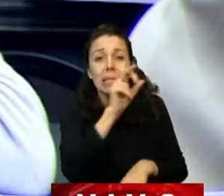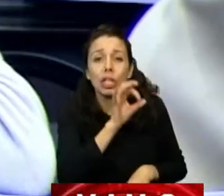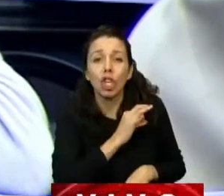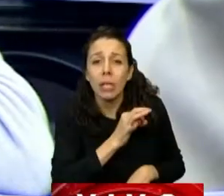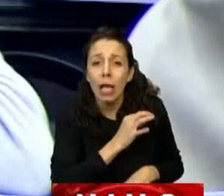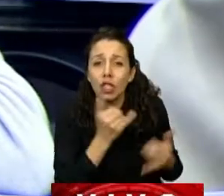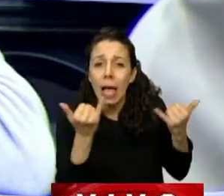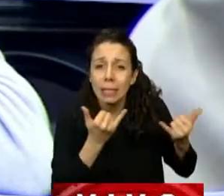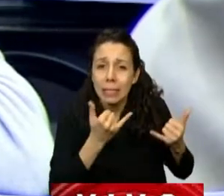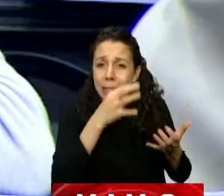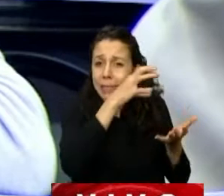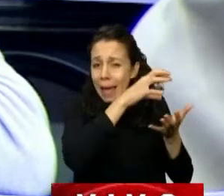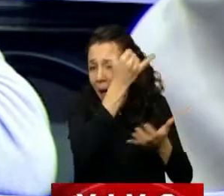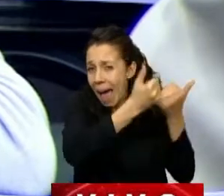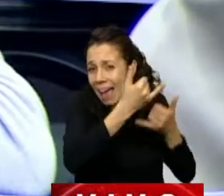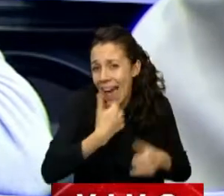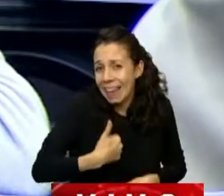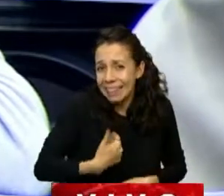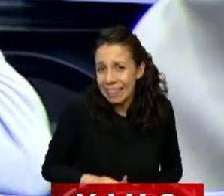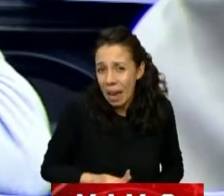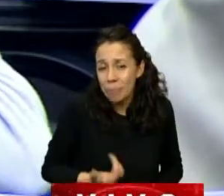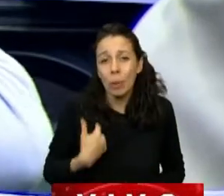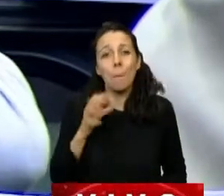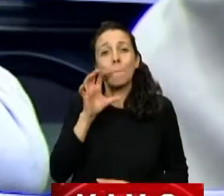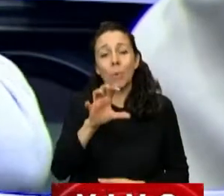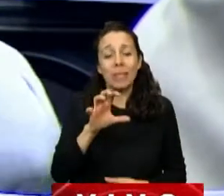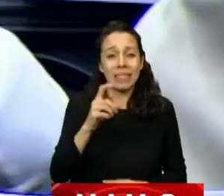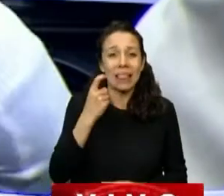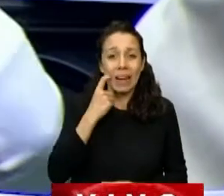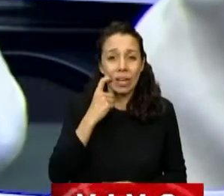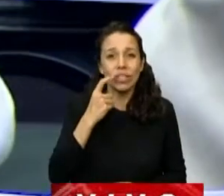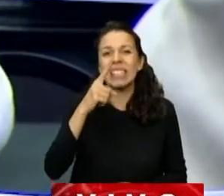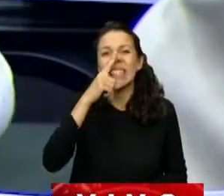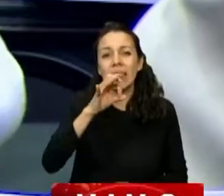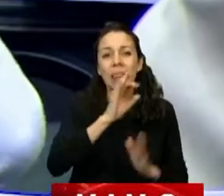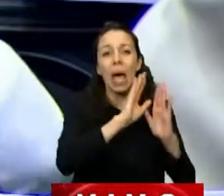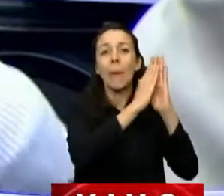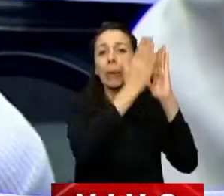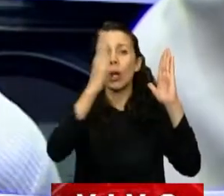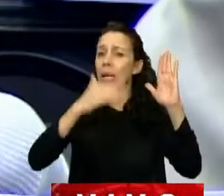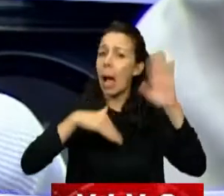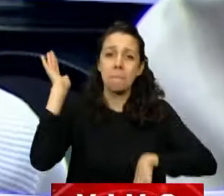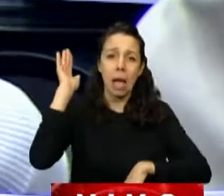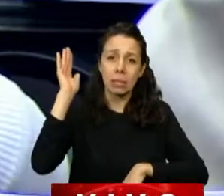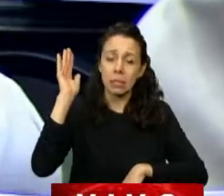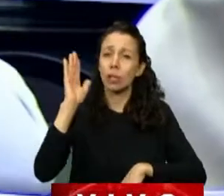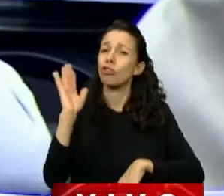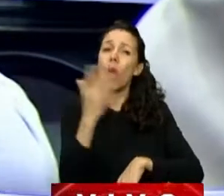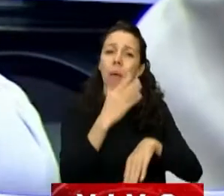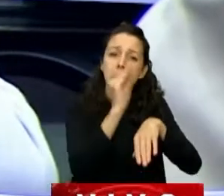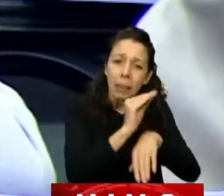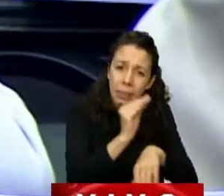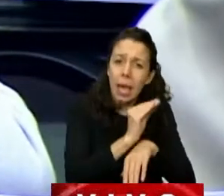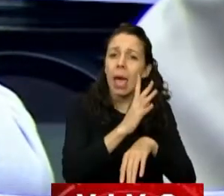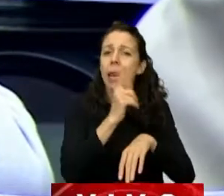país. En mi provincia, en Entre Ríos, existen más de 70 y son todas mantenidas, dirigidas por